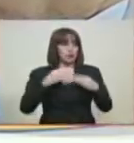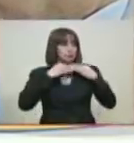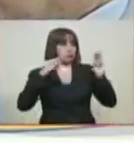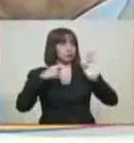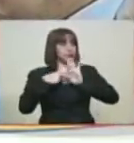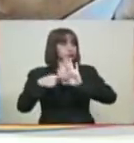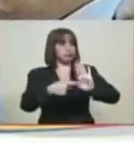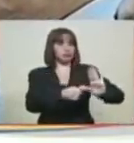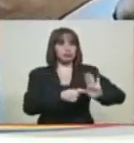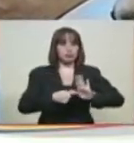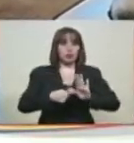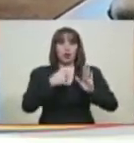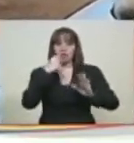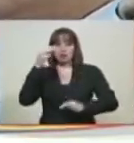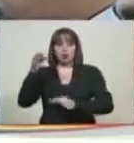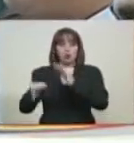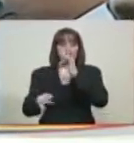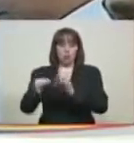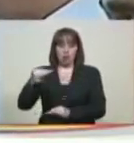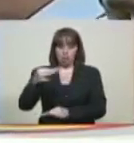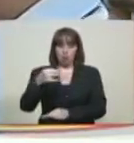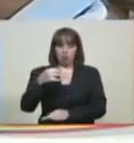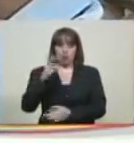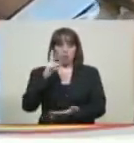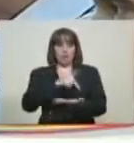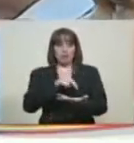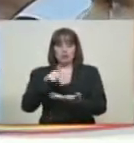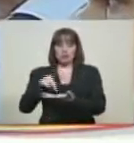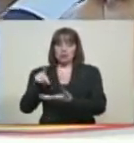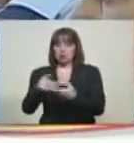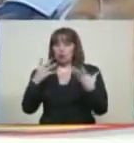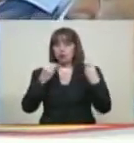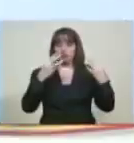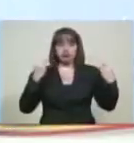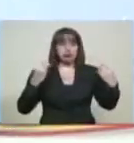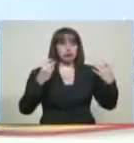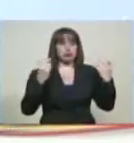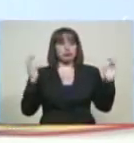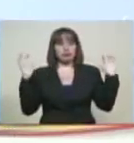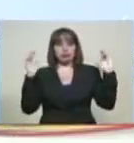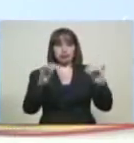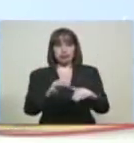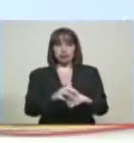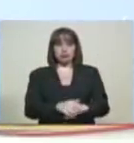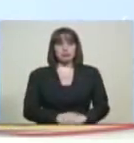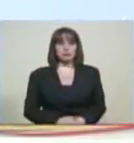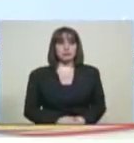como dicen los abogados la participación de muchos de ellos